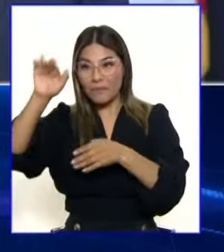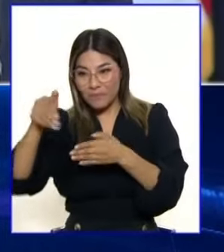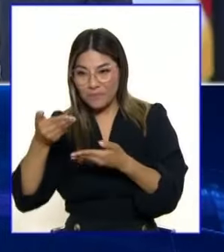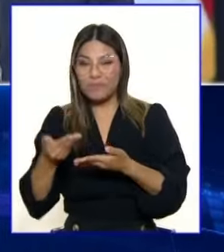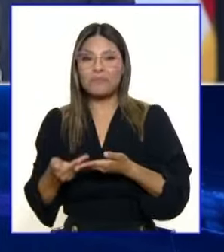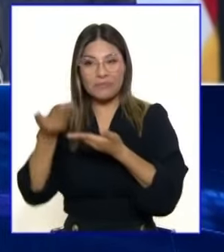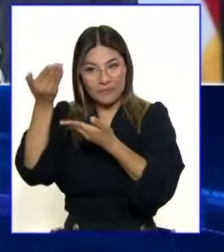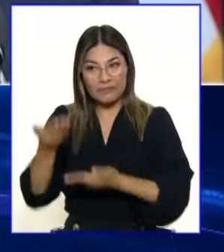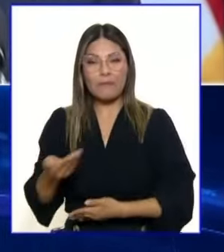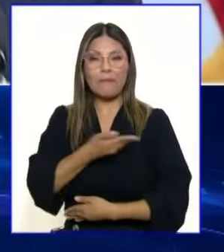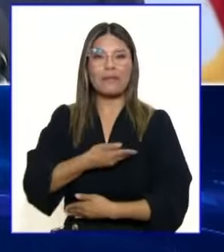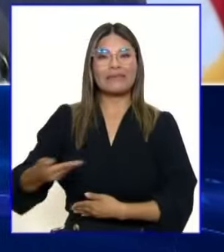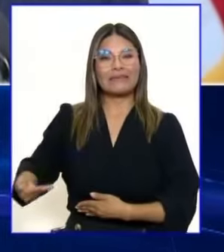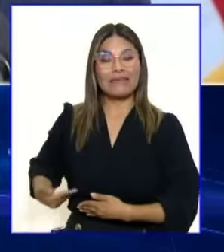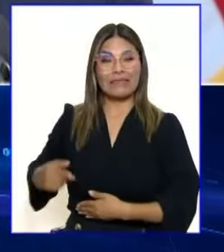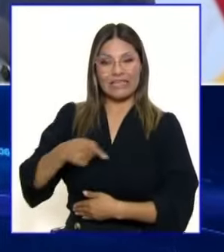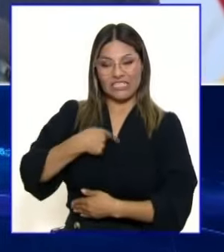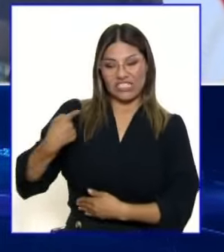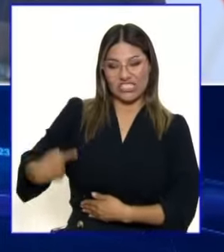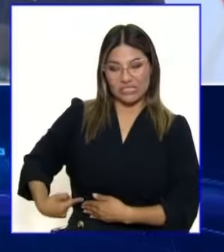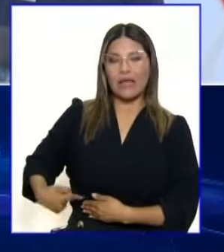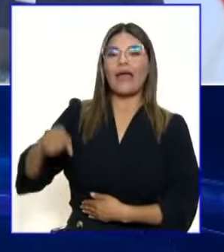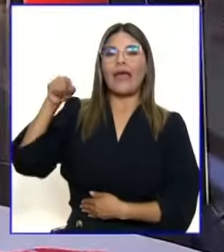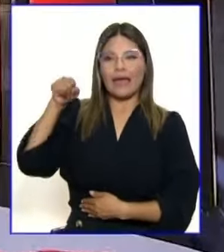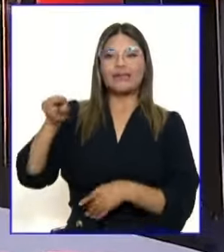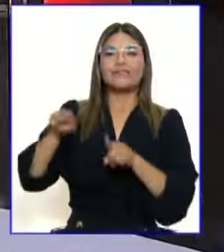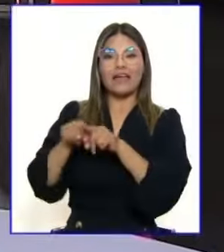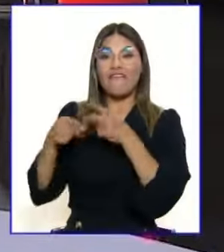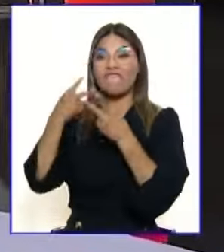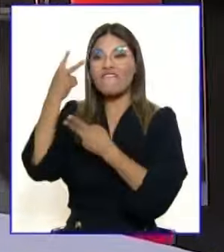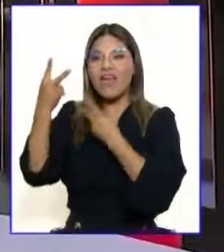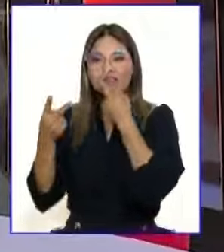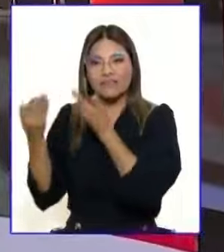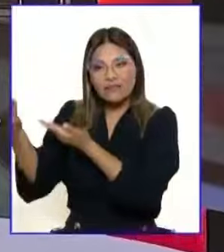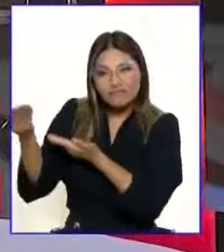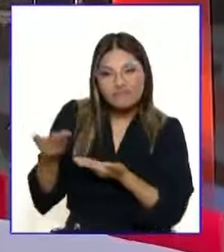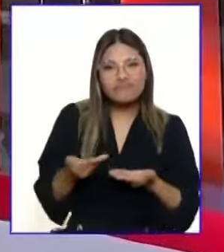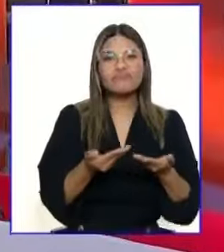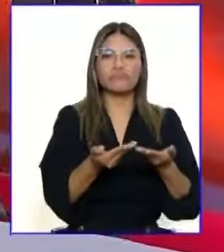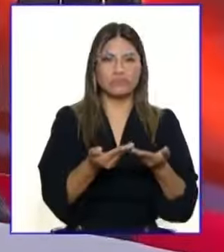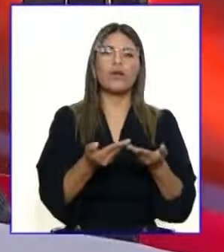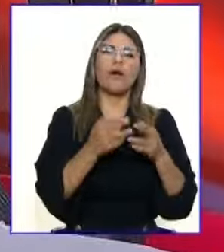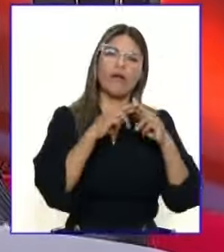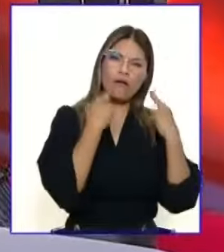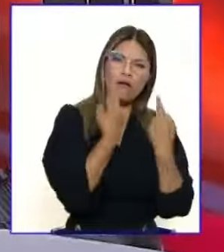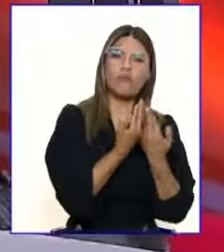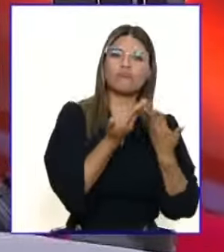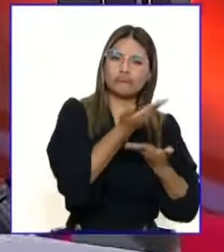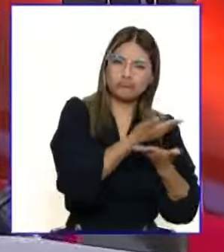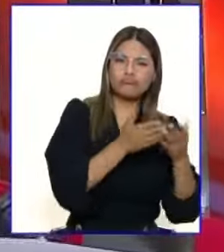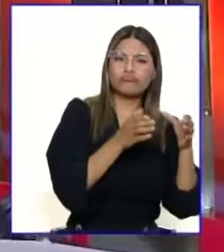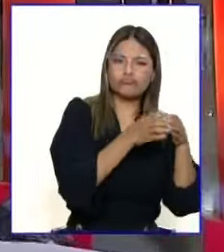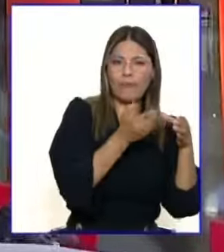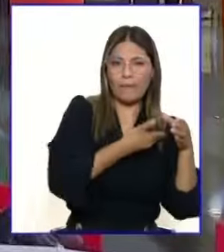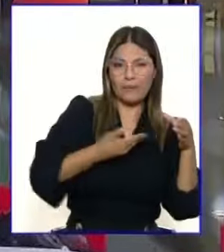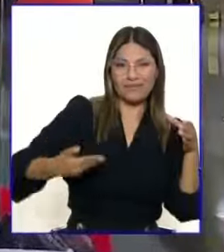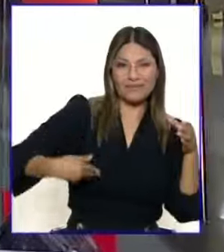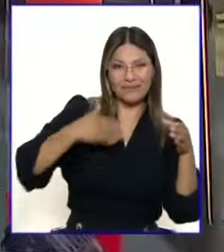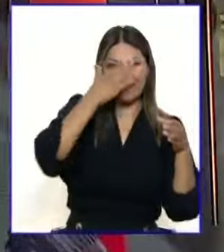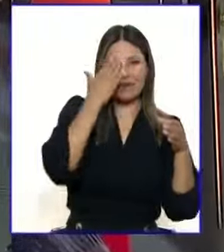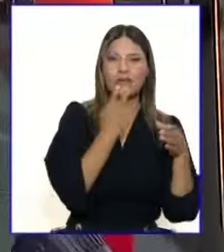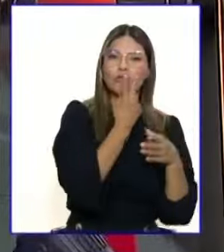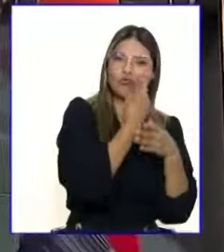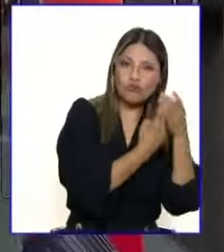Popular China, Xi Jinping, quien sí va a realizar una visita de Estado, lo que implica que no solamente va a tener reuniones con la presidenta Boluarte, sino